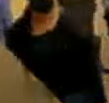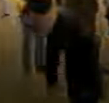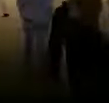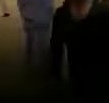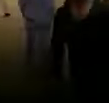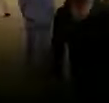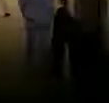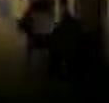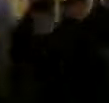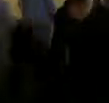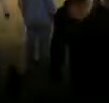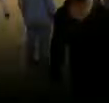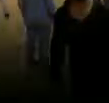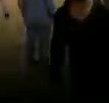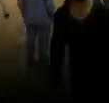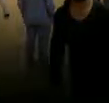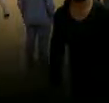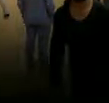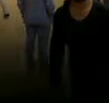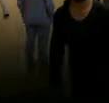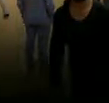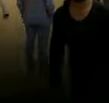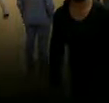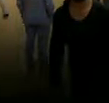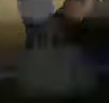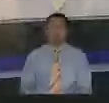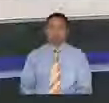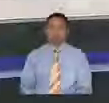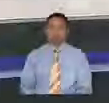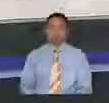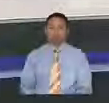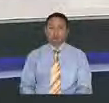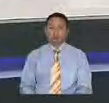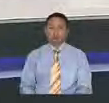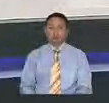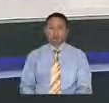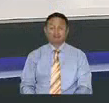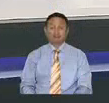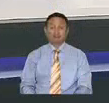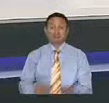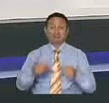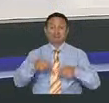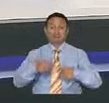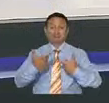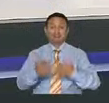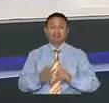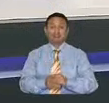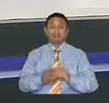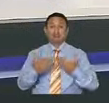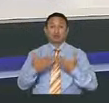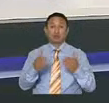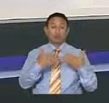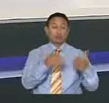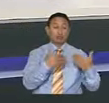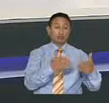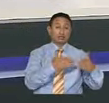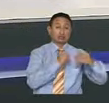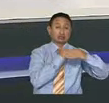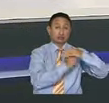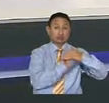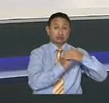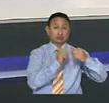Cuida tu metro. Y con la apertura de las estaciones del Metro de Quito,